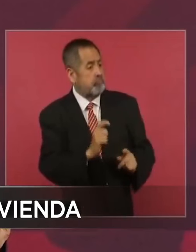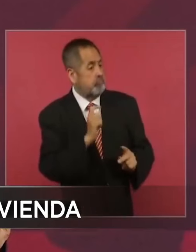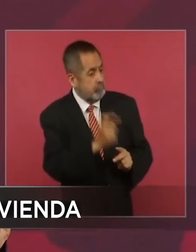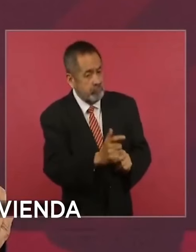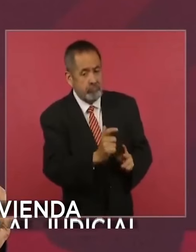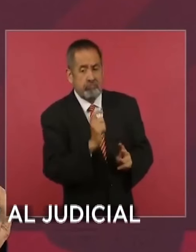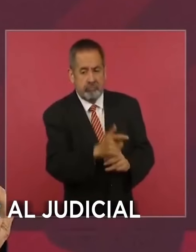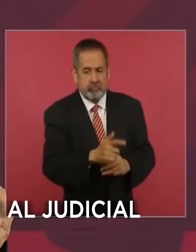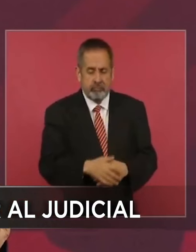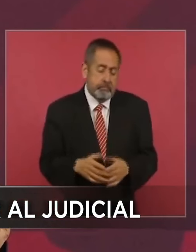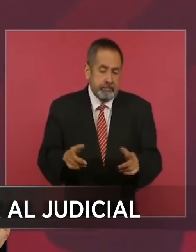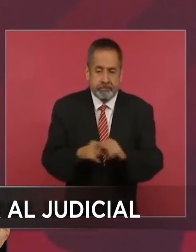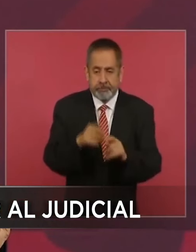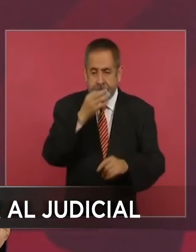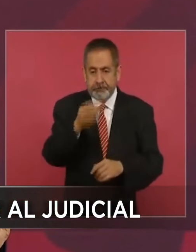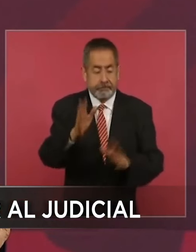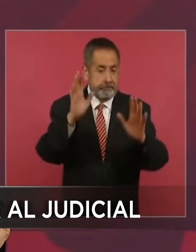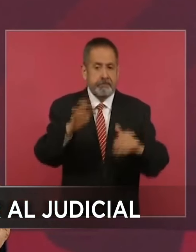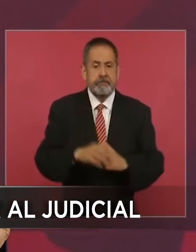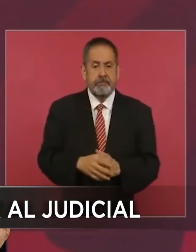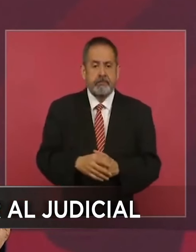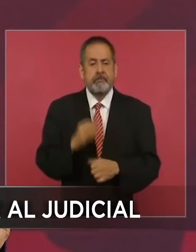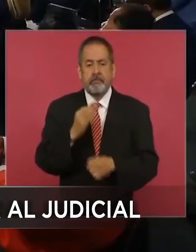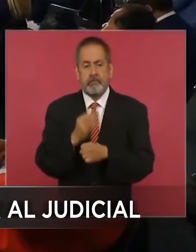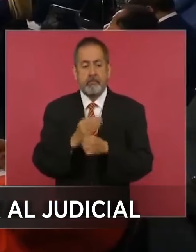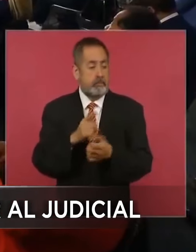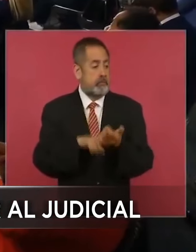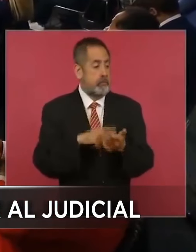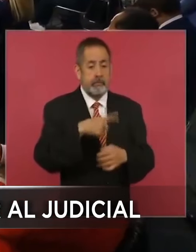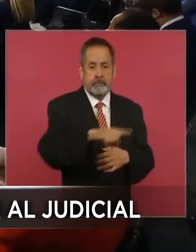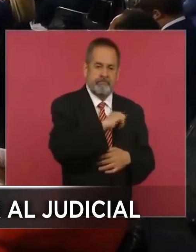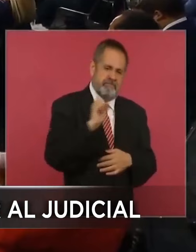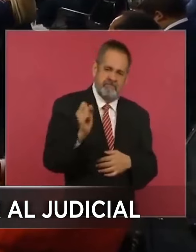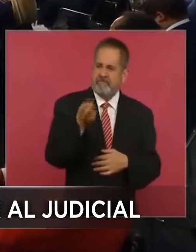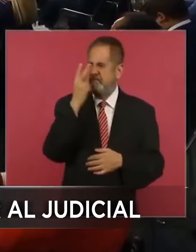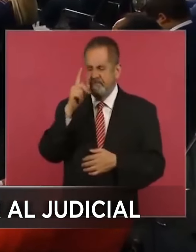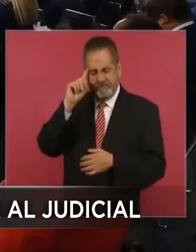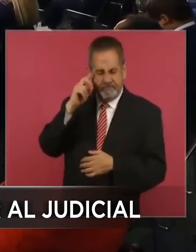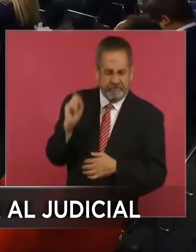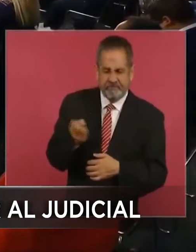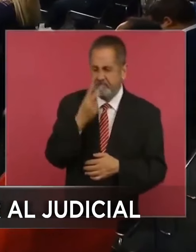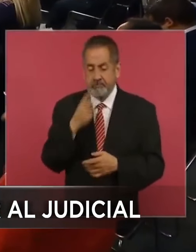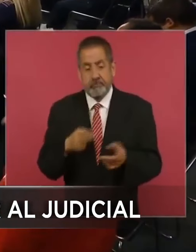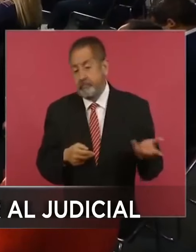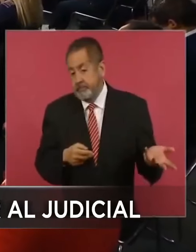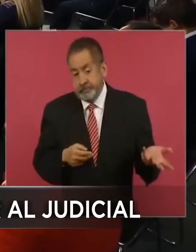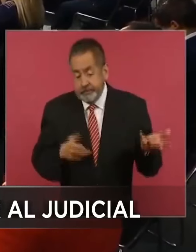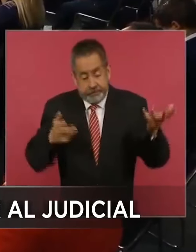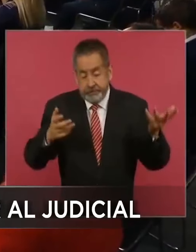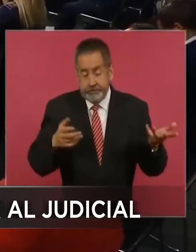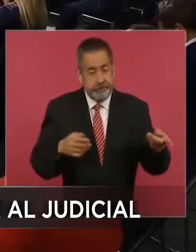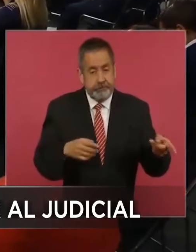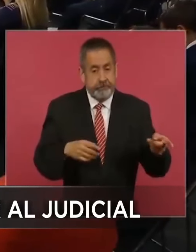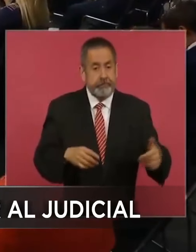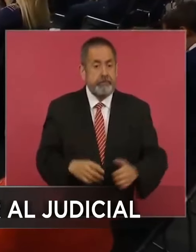El presidente Andrés Manuel López Obrador reconoció y admitió que no pudo reformar al Poder Judicial en su administración y